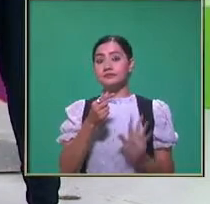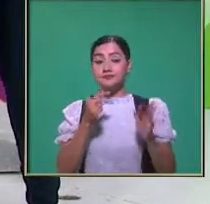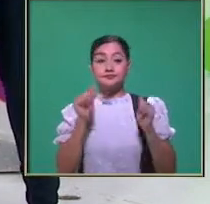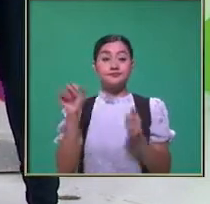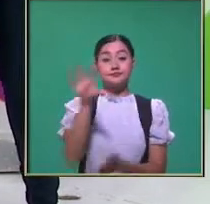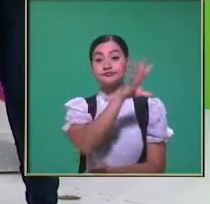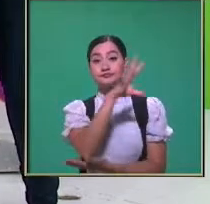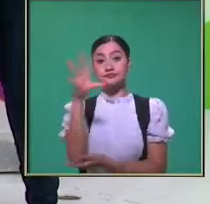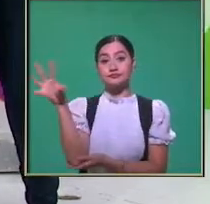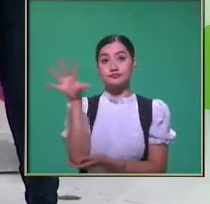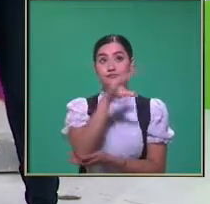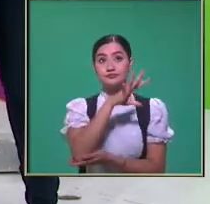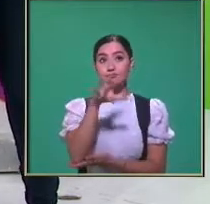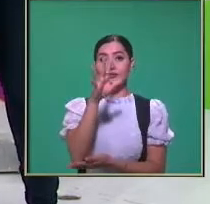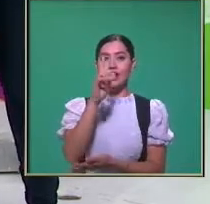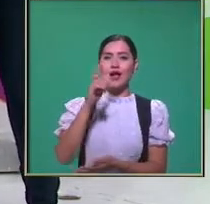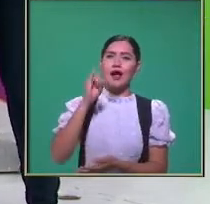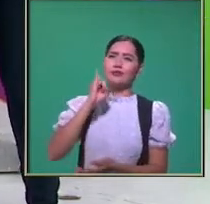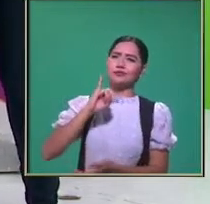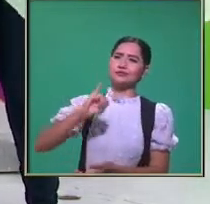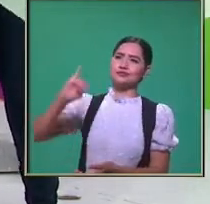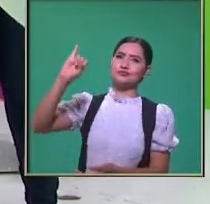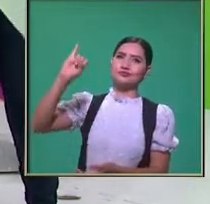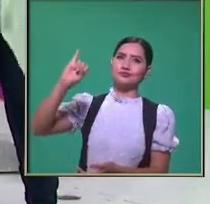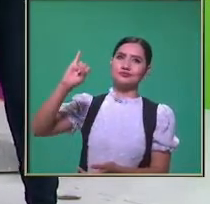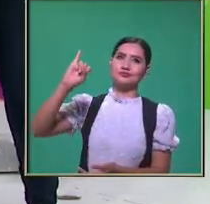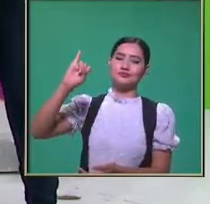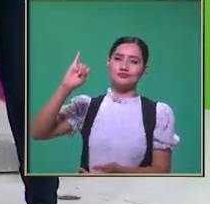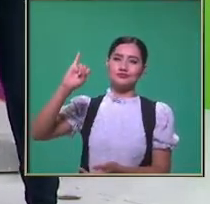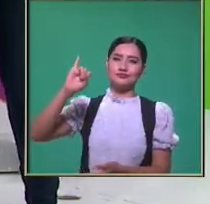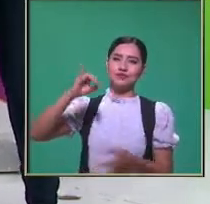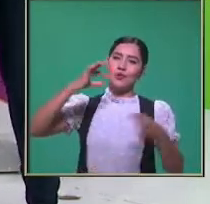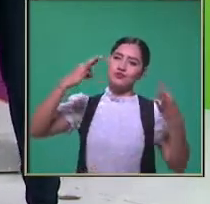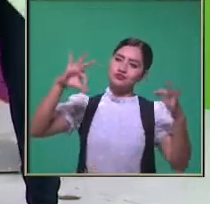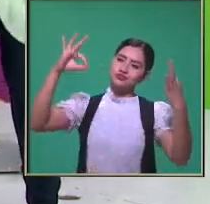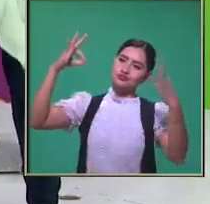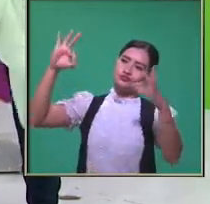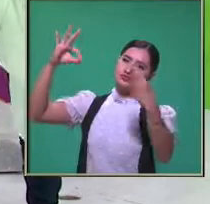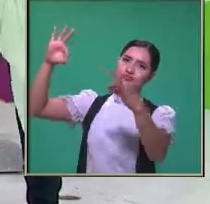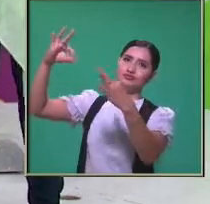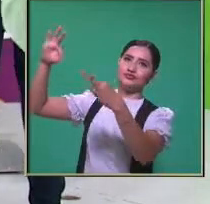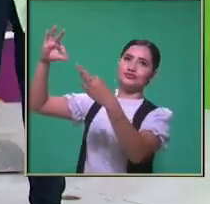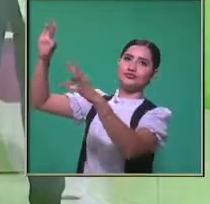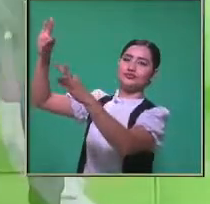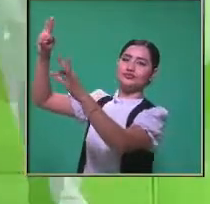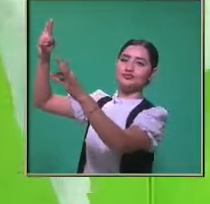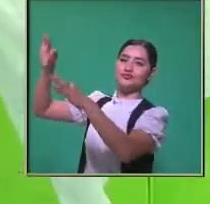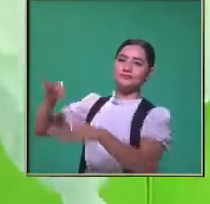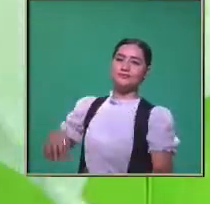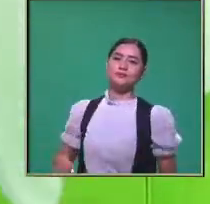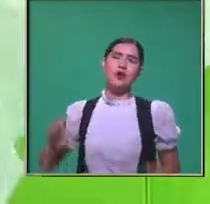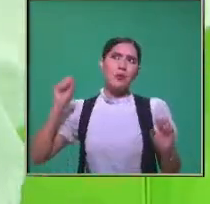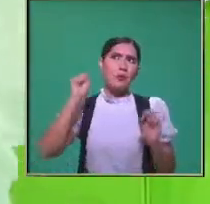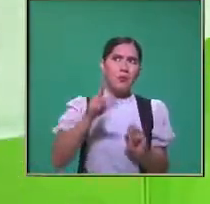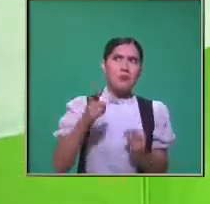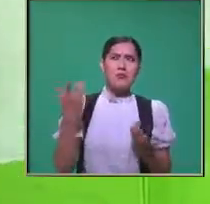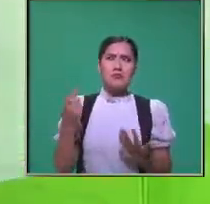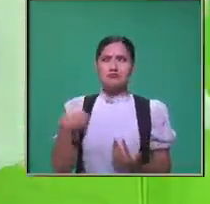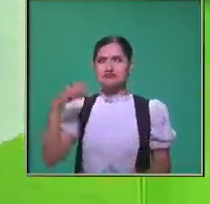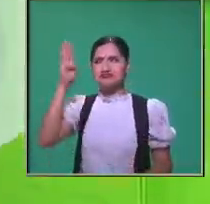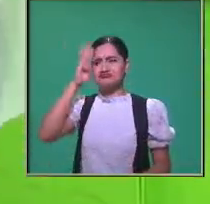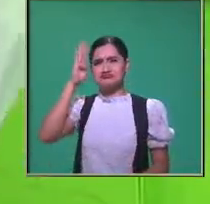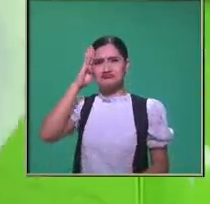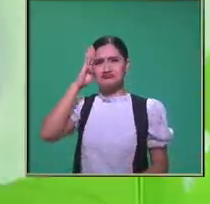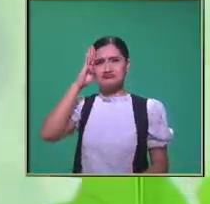entonces pues va a volar bien lejos. Si la dejo que se vaya, va a volar bien lejos. O se me ocurre, Marce, que la